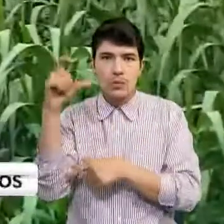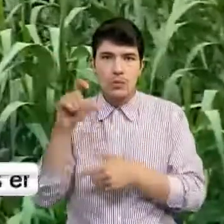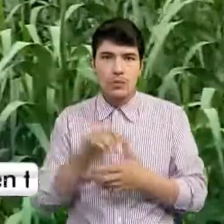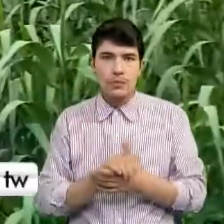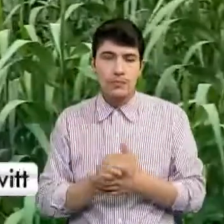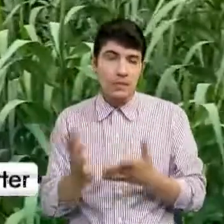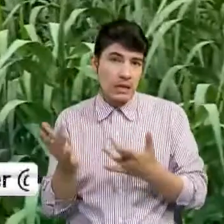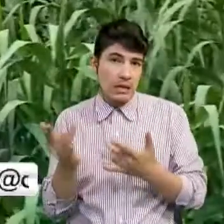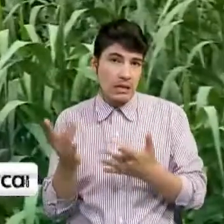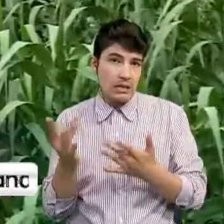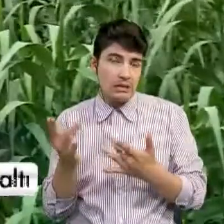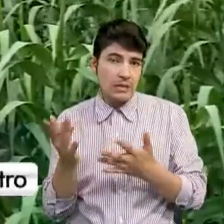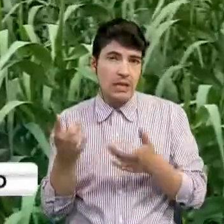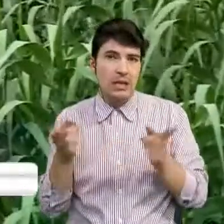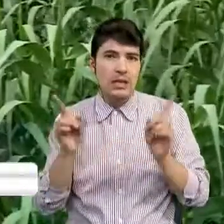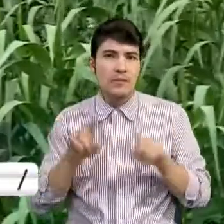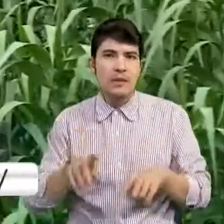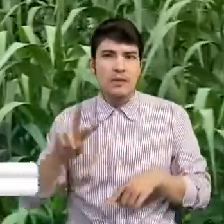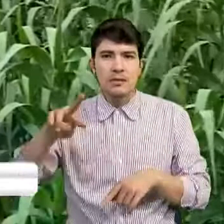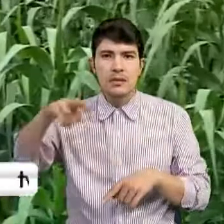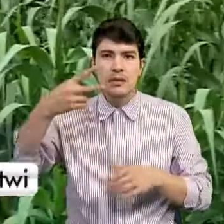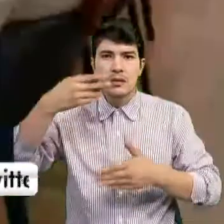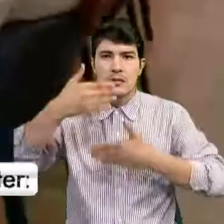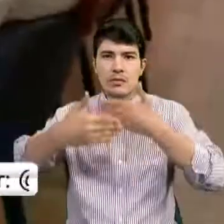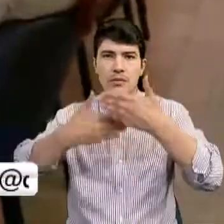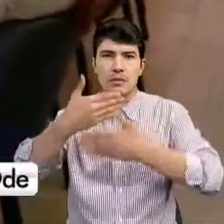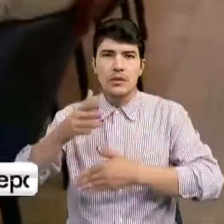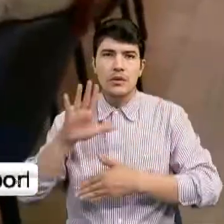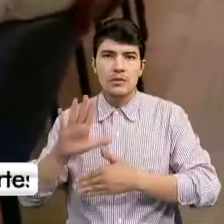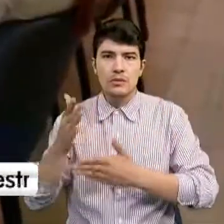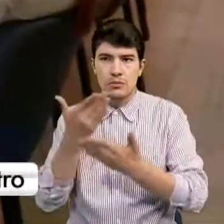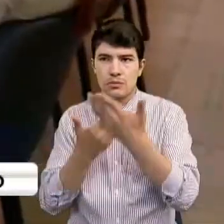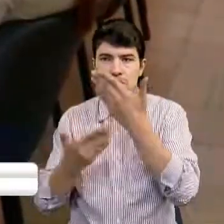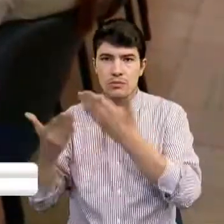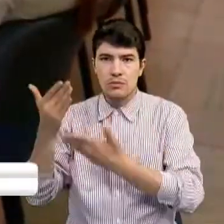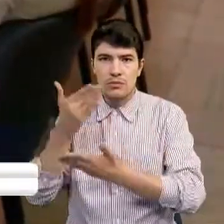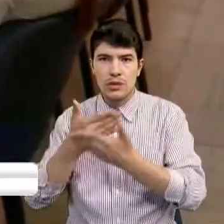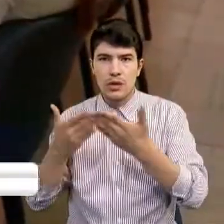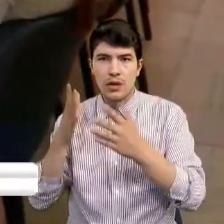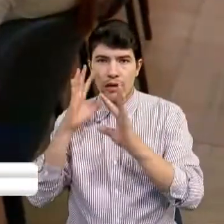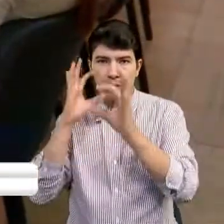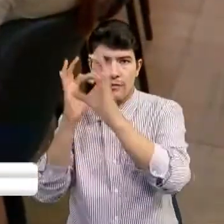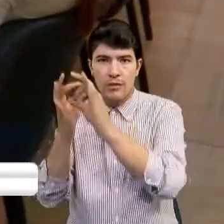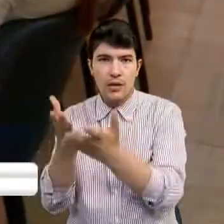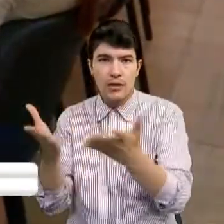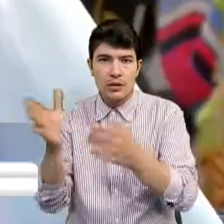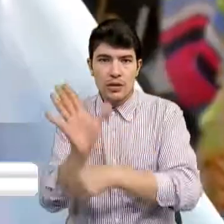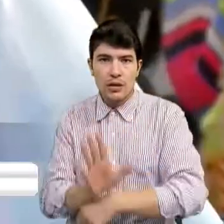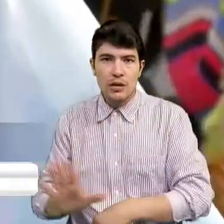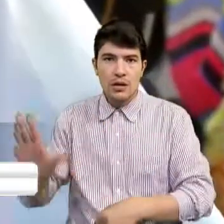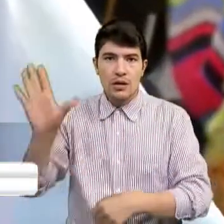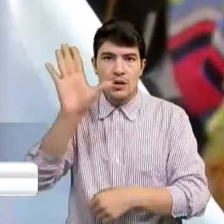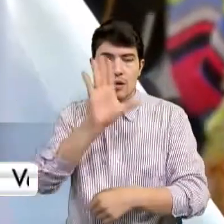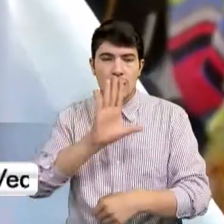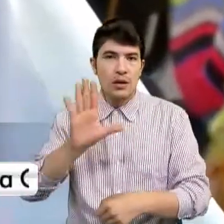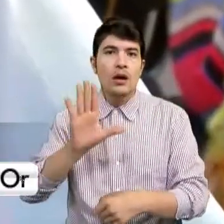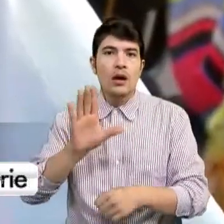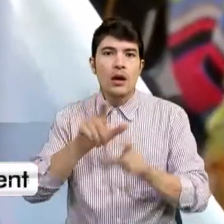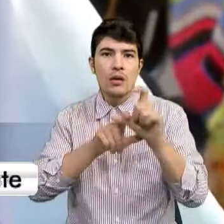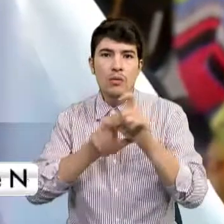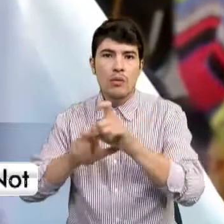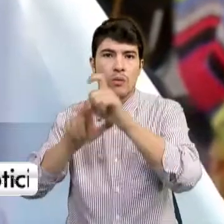Se espera que también se lleve a cabo la segunda fase de este estudio, que se concentraría en los departamentos de La Guajira y en